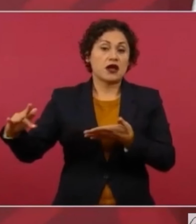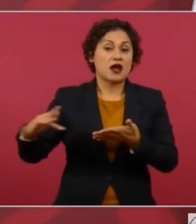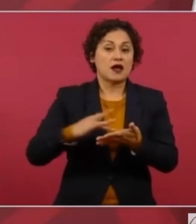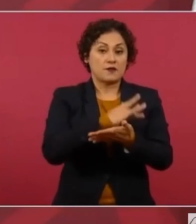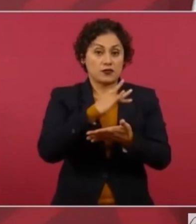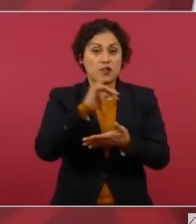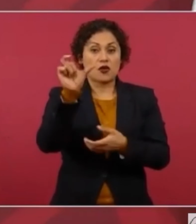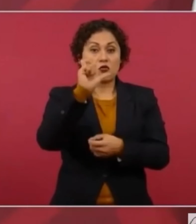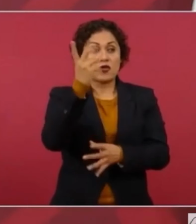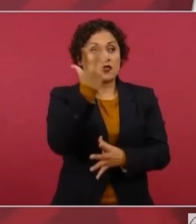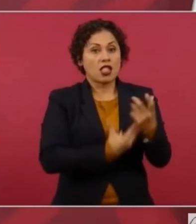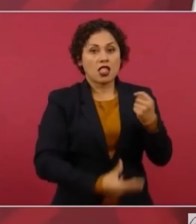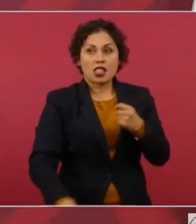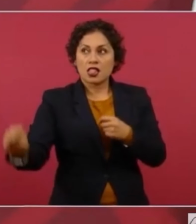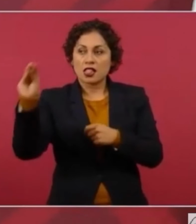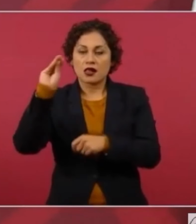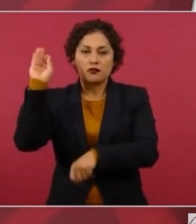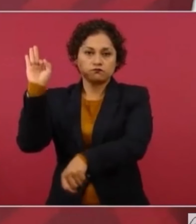Científicos,